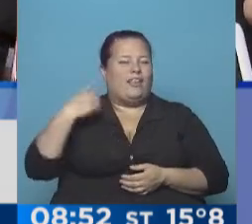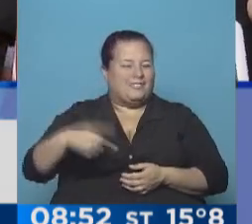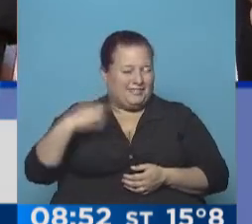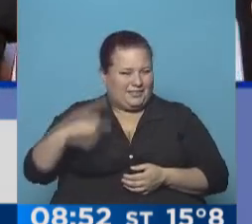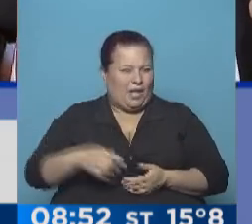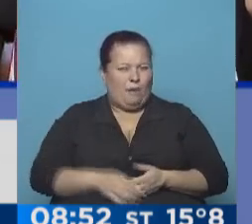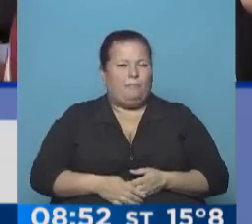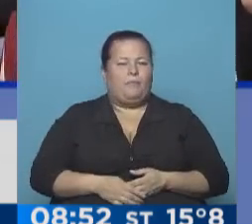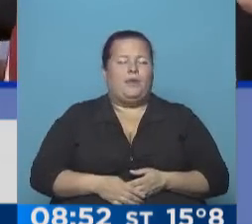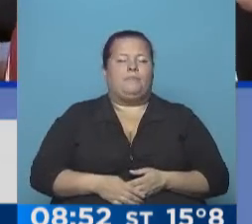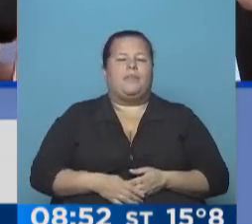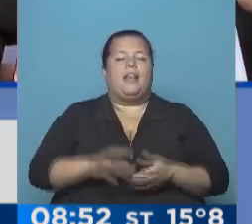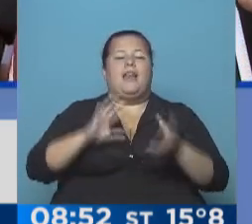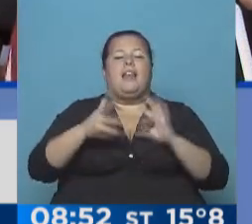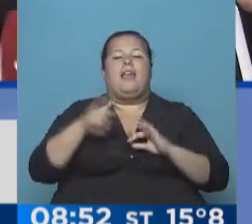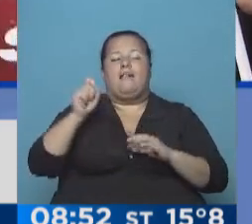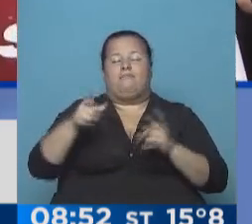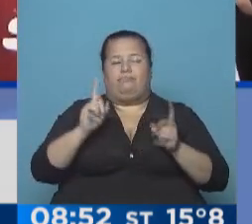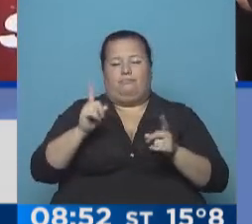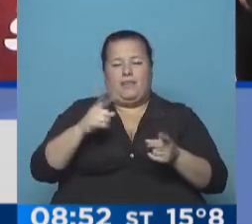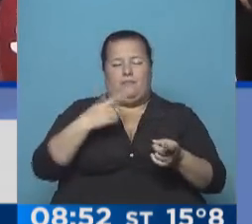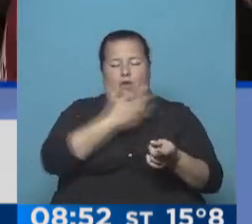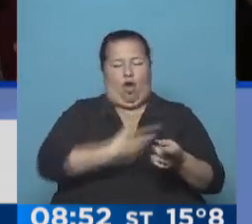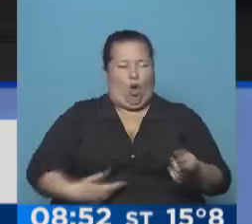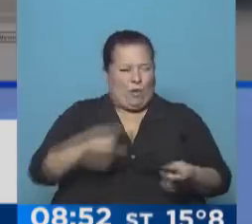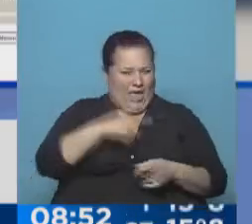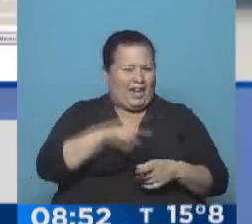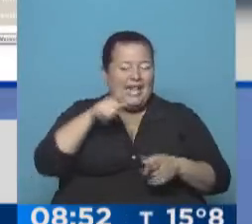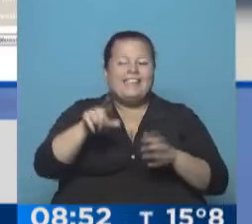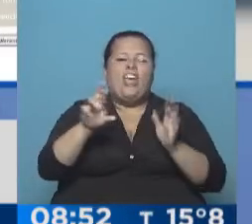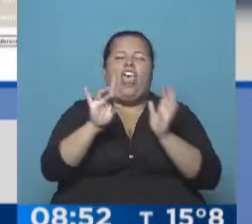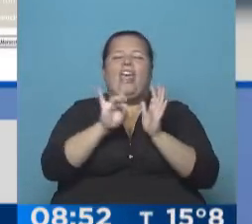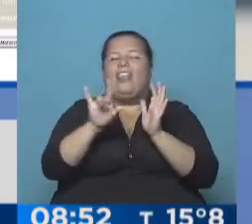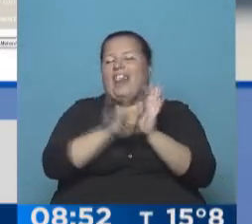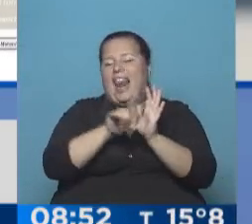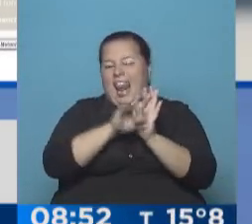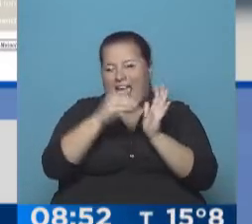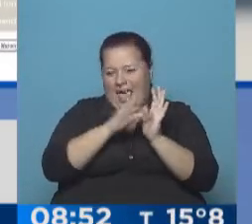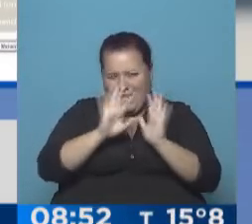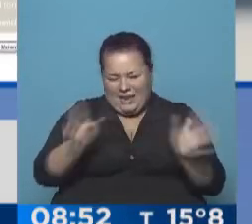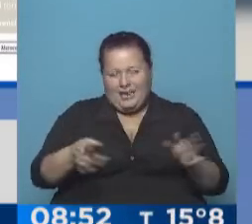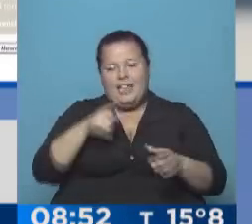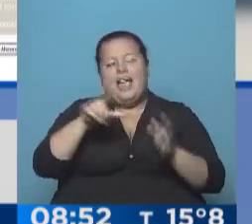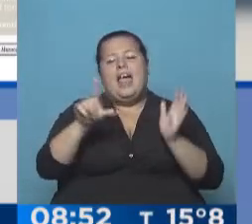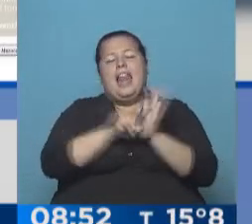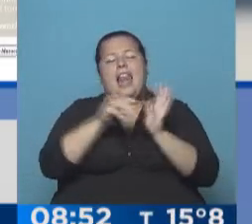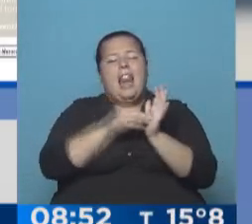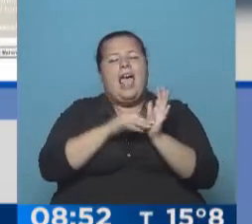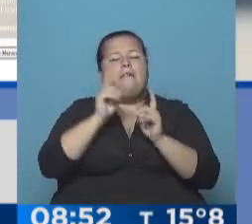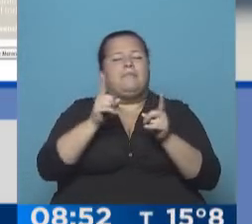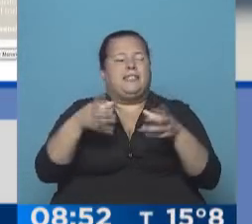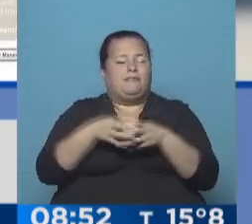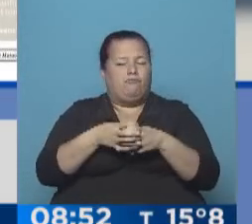Uh-huh. La herramienta la tiene el propio Poder Ejecutivo. Estos son decretos, justamente, uh-huh, estamos diciendo, ¿no? Son decretos del